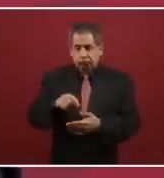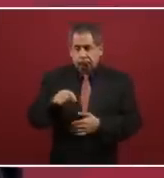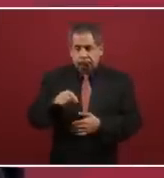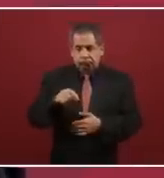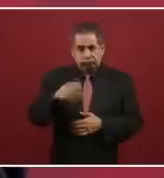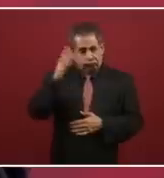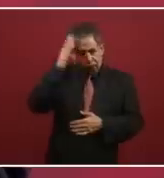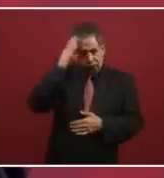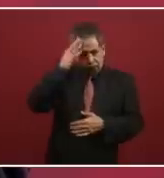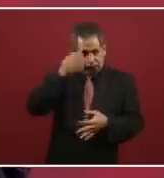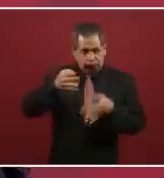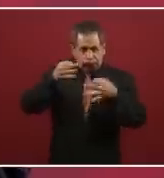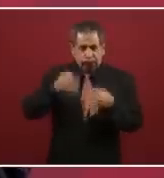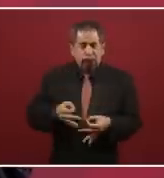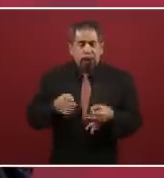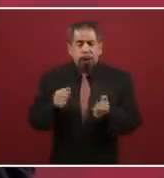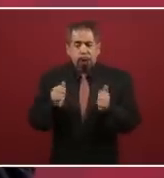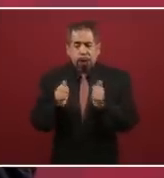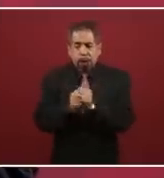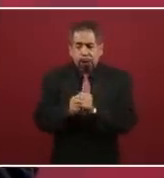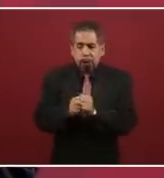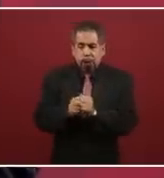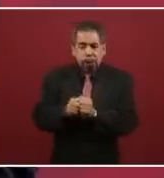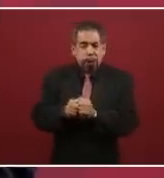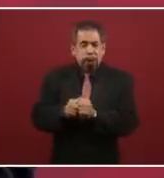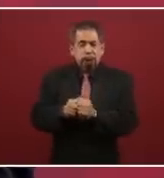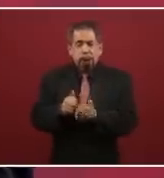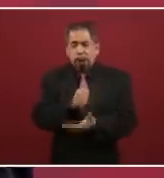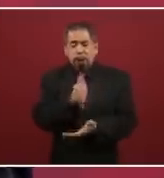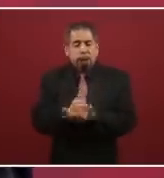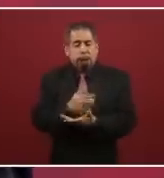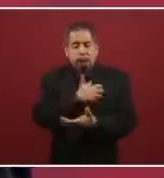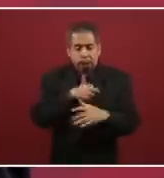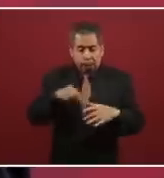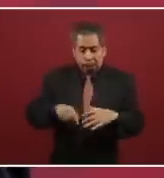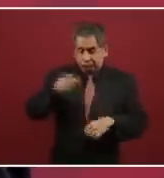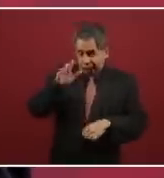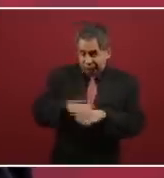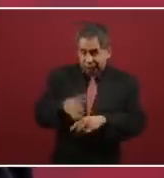de la Guardia con los sitios en donde tenemos más